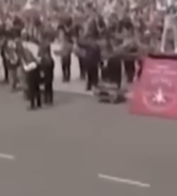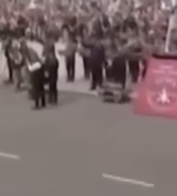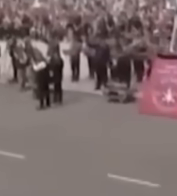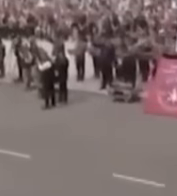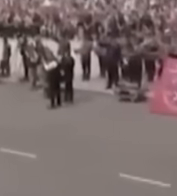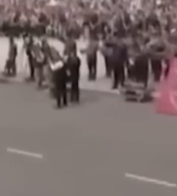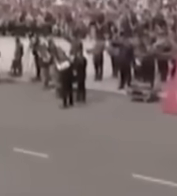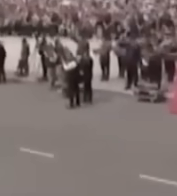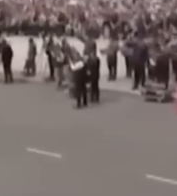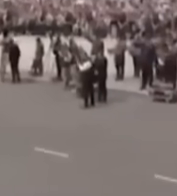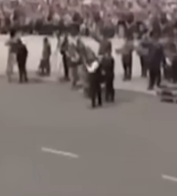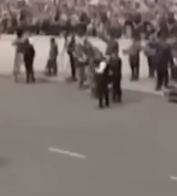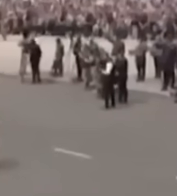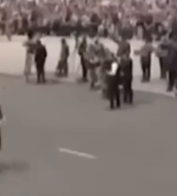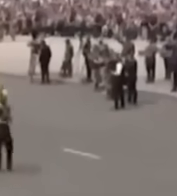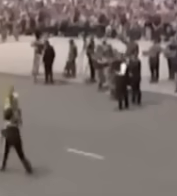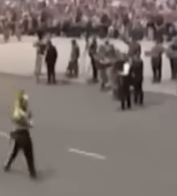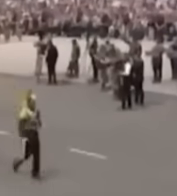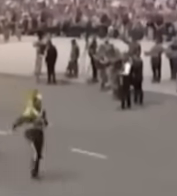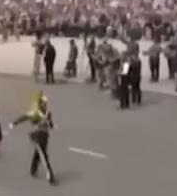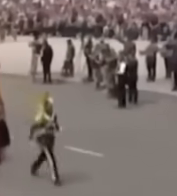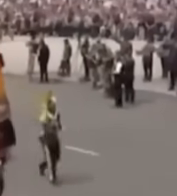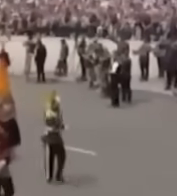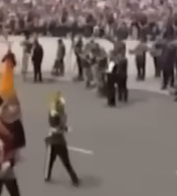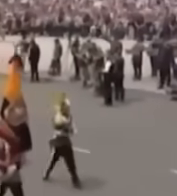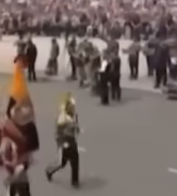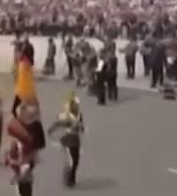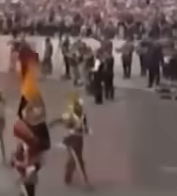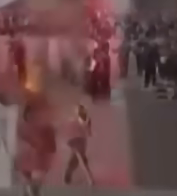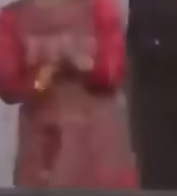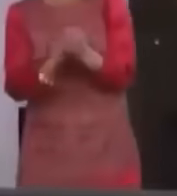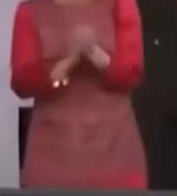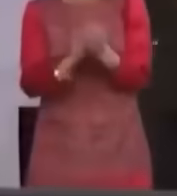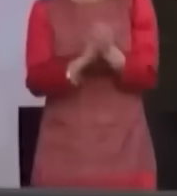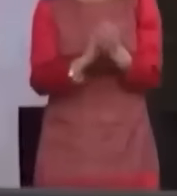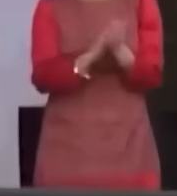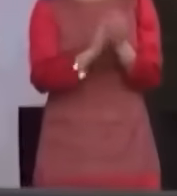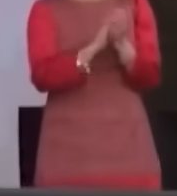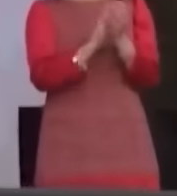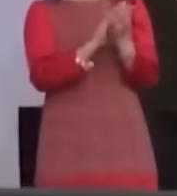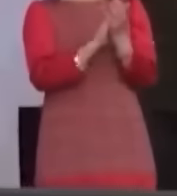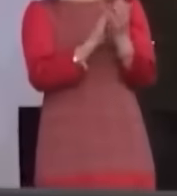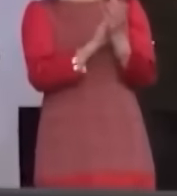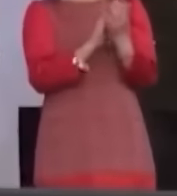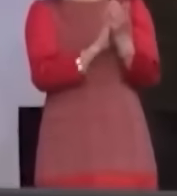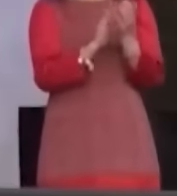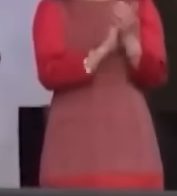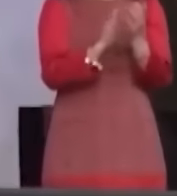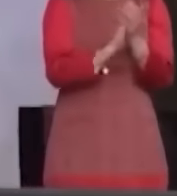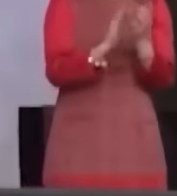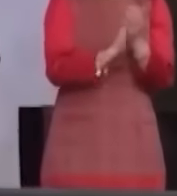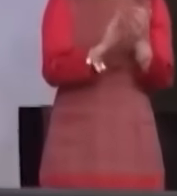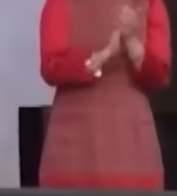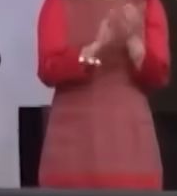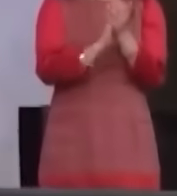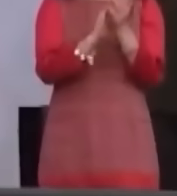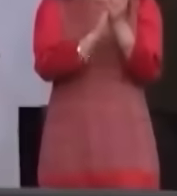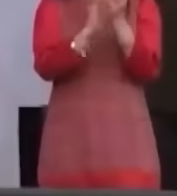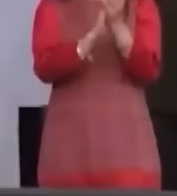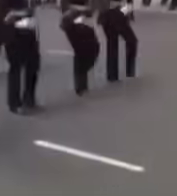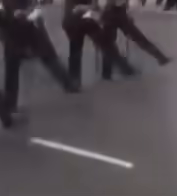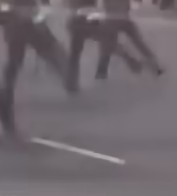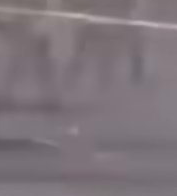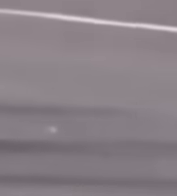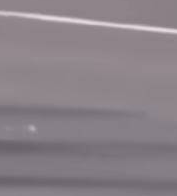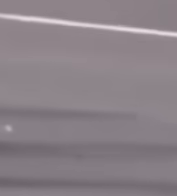Ucrania víctima y victimario dictadura y democracia así lo piensa López Obrador otra muestra